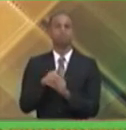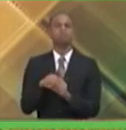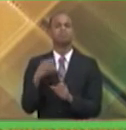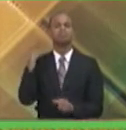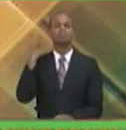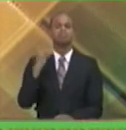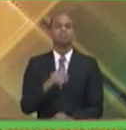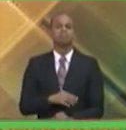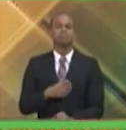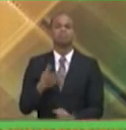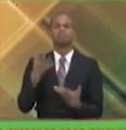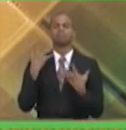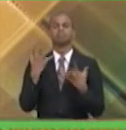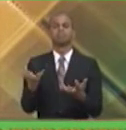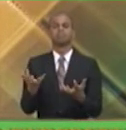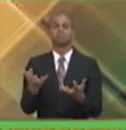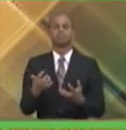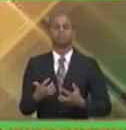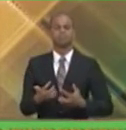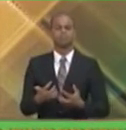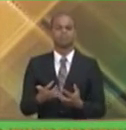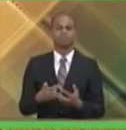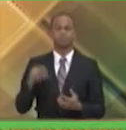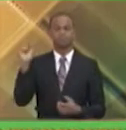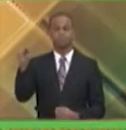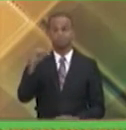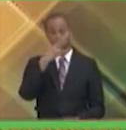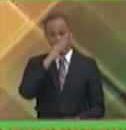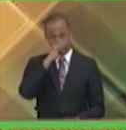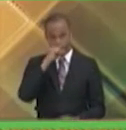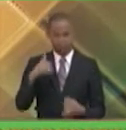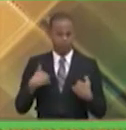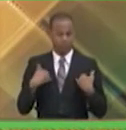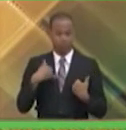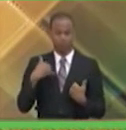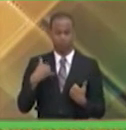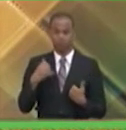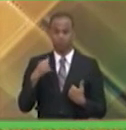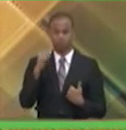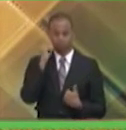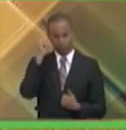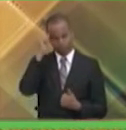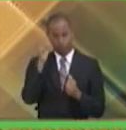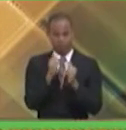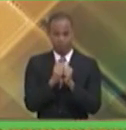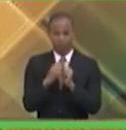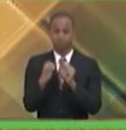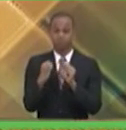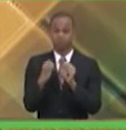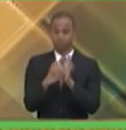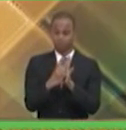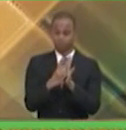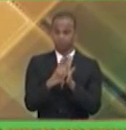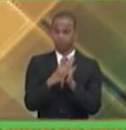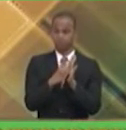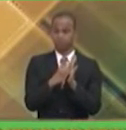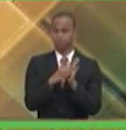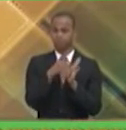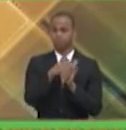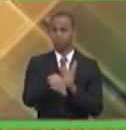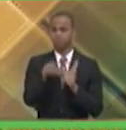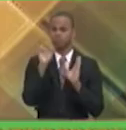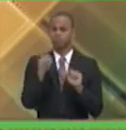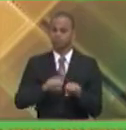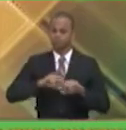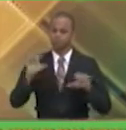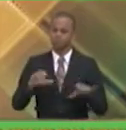porque queremos que los niños, jóvenes y adolescentes con discapacidad puedan también